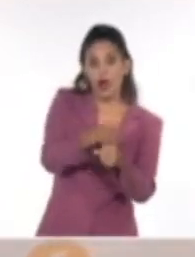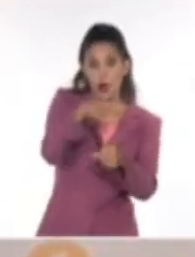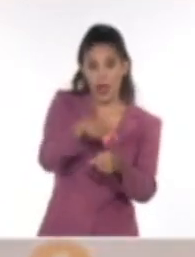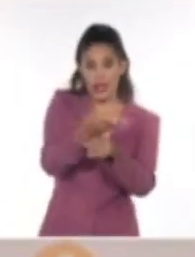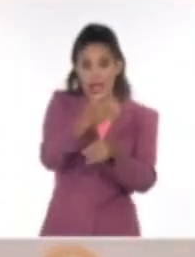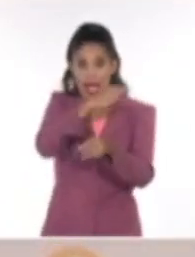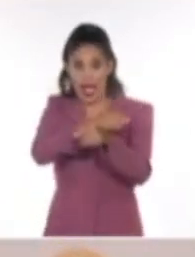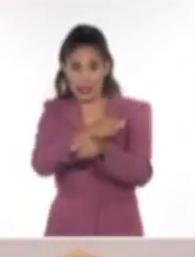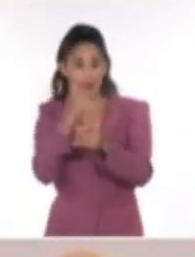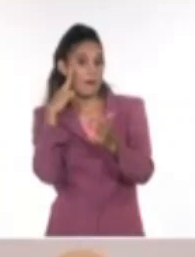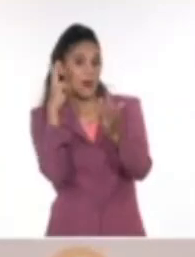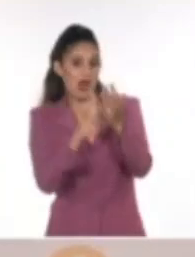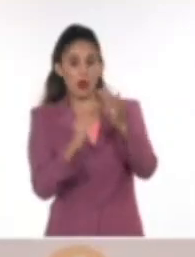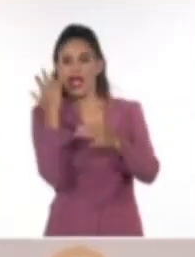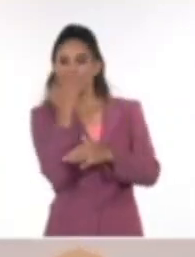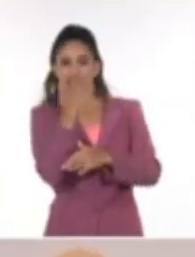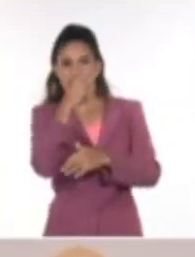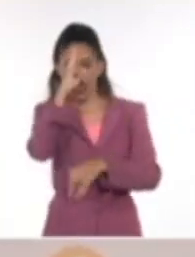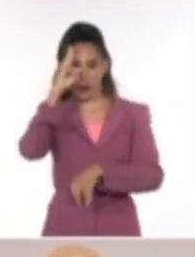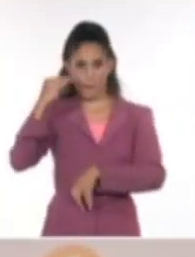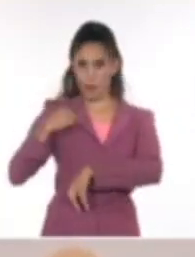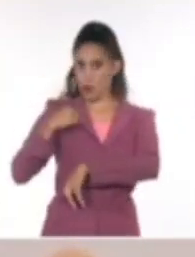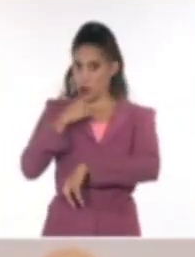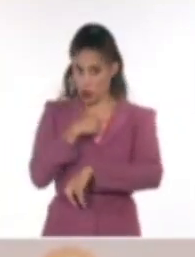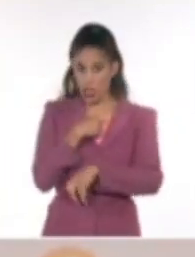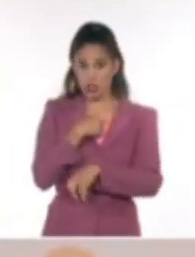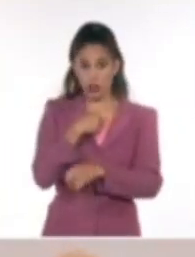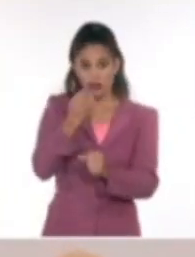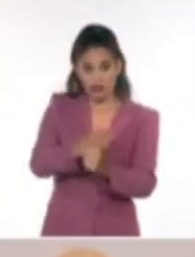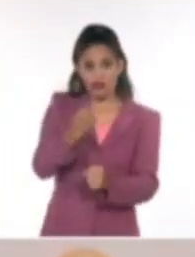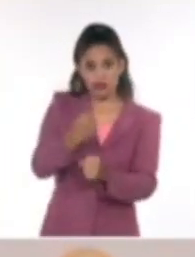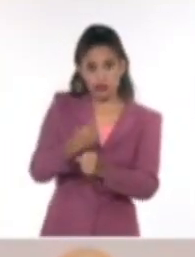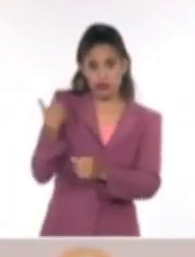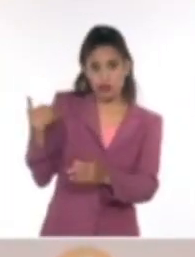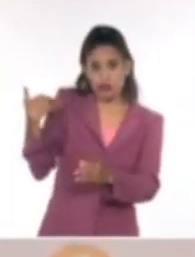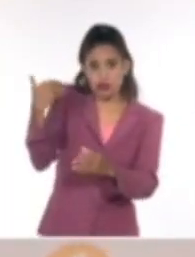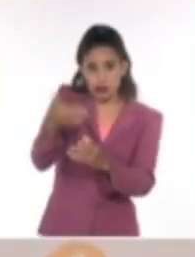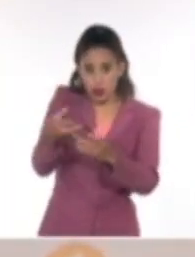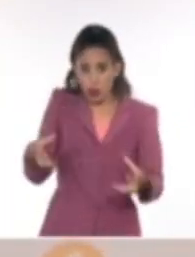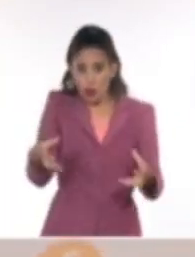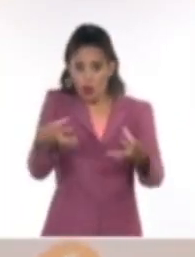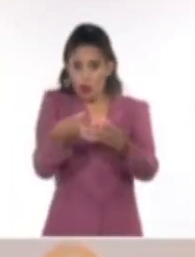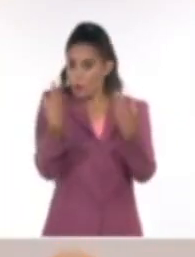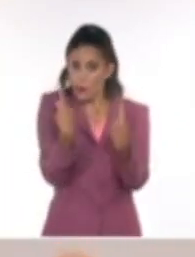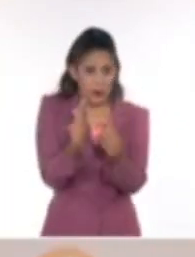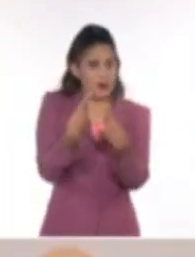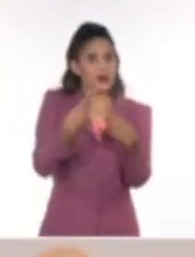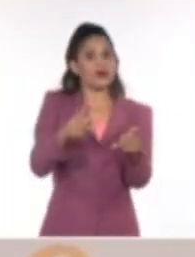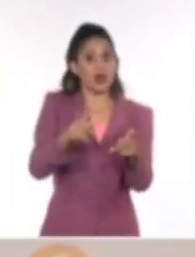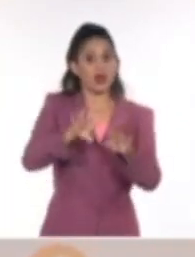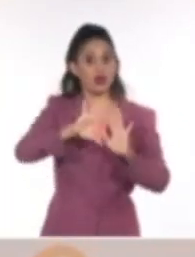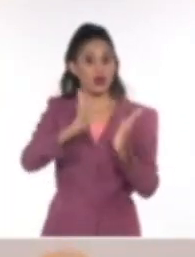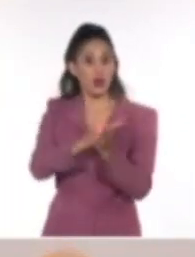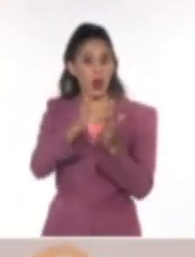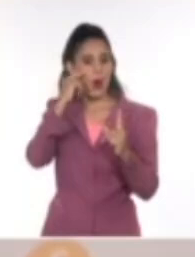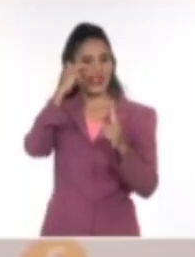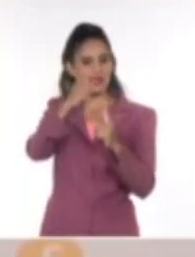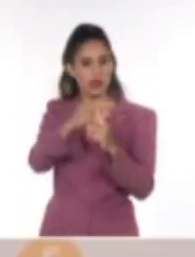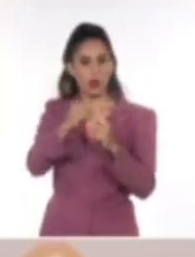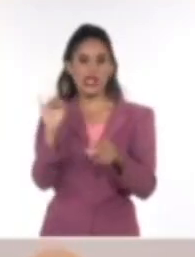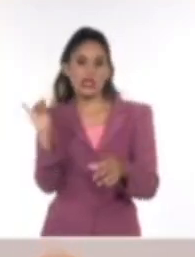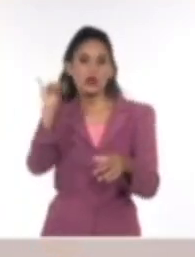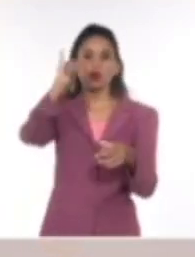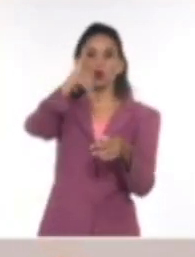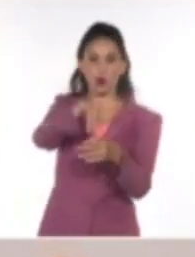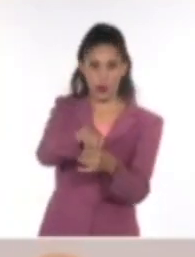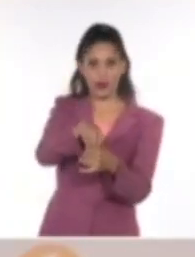policlínicos, quienes realizan un trabajo meritorio con un equipo multidisciplinario y todo encaminado a lograr la rehabilitación de esas personas